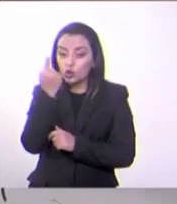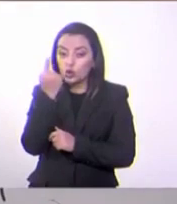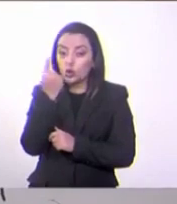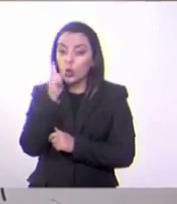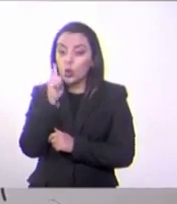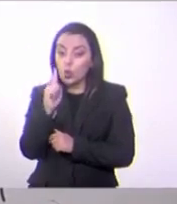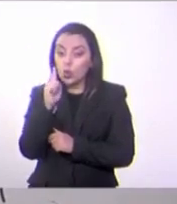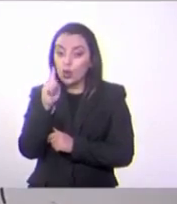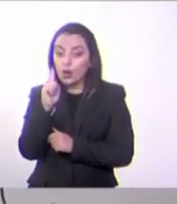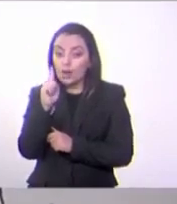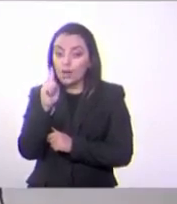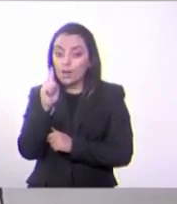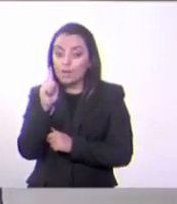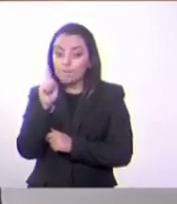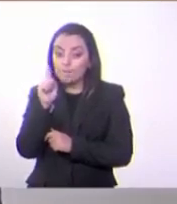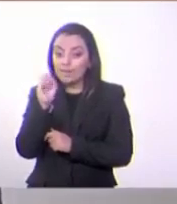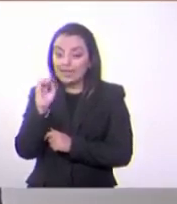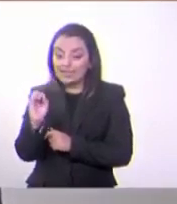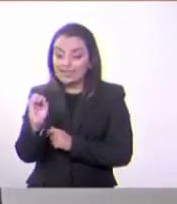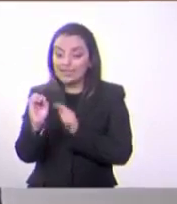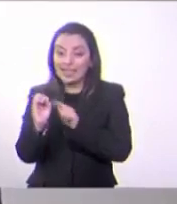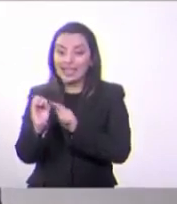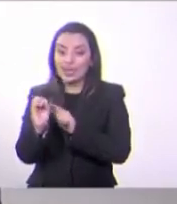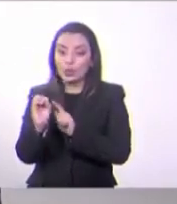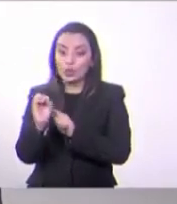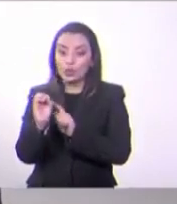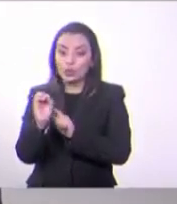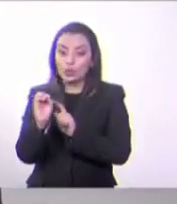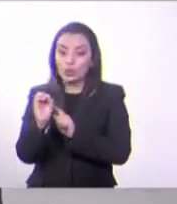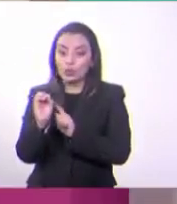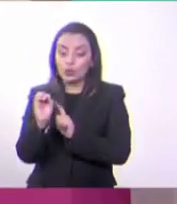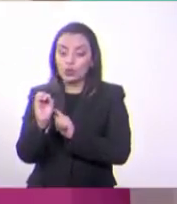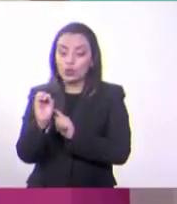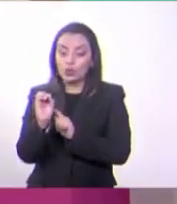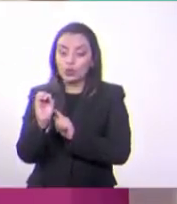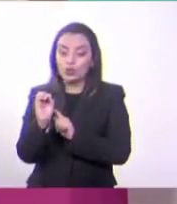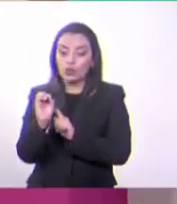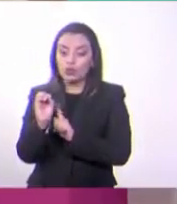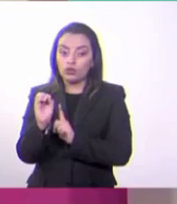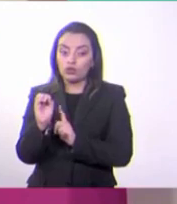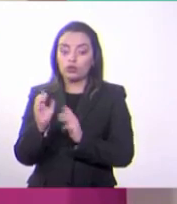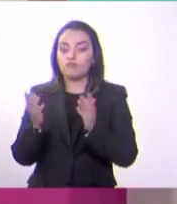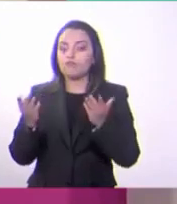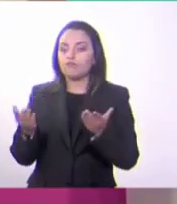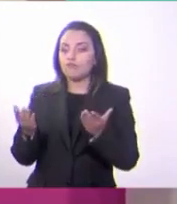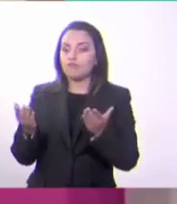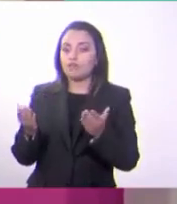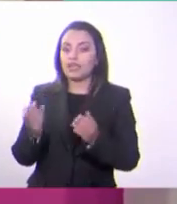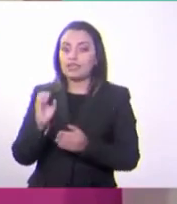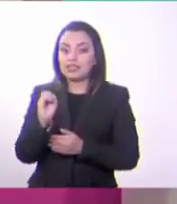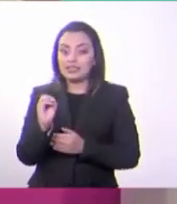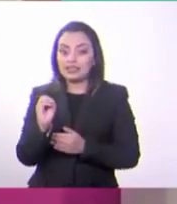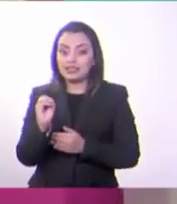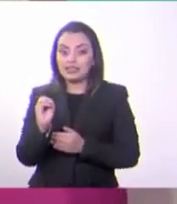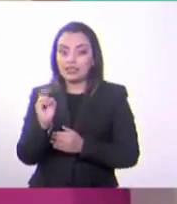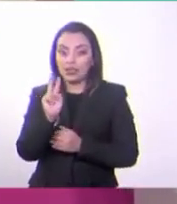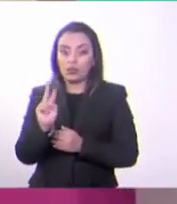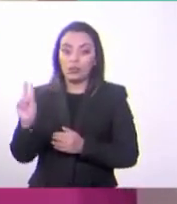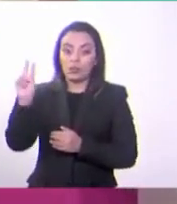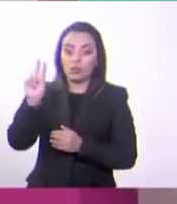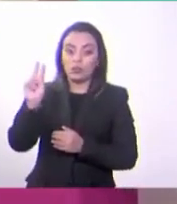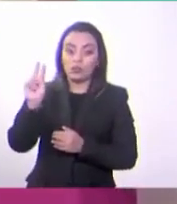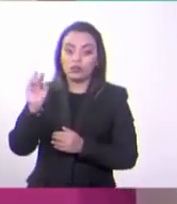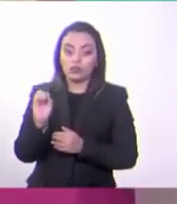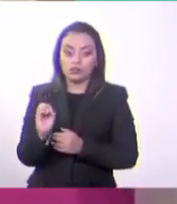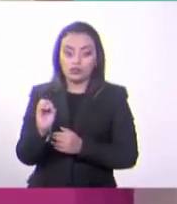punto. En el caso donde X es igual a 0, Y es igual a 0, porque 0 al cuadrado es 0.